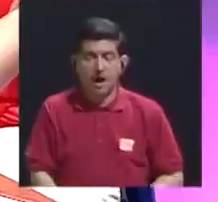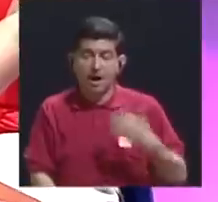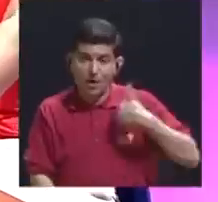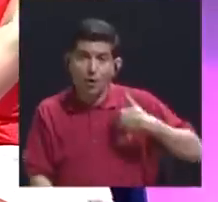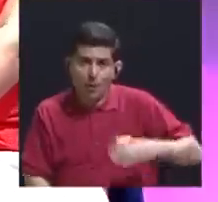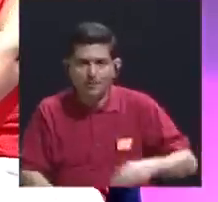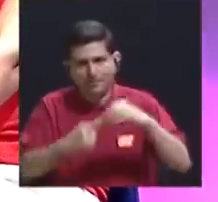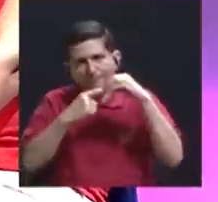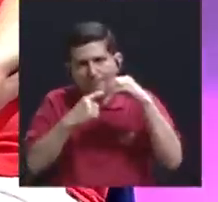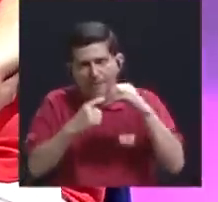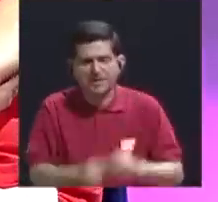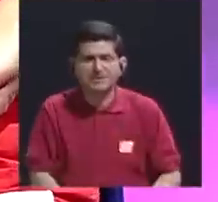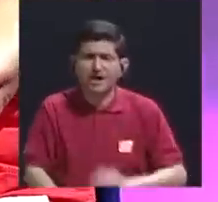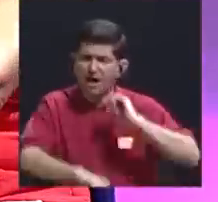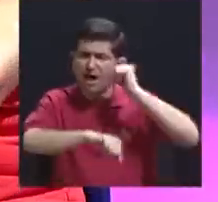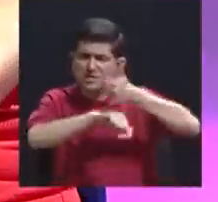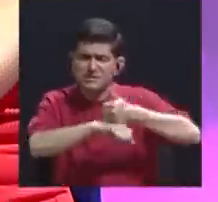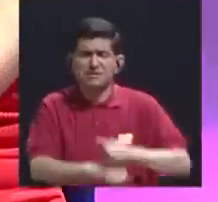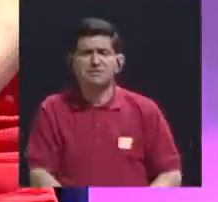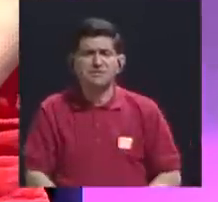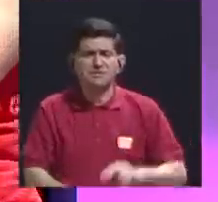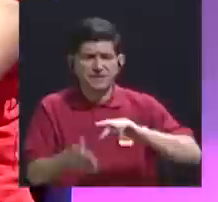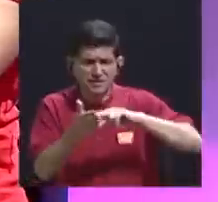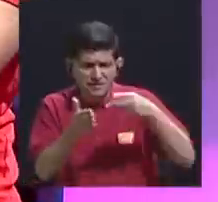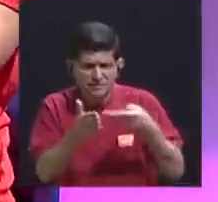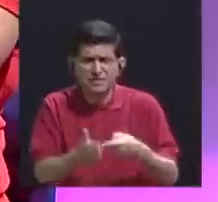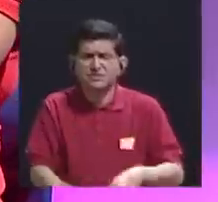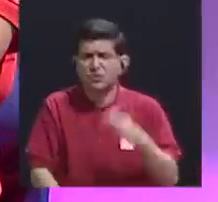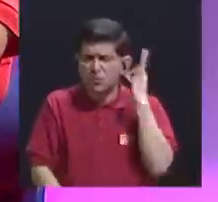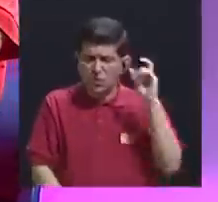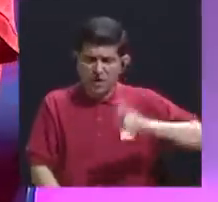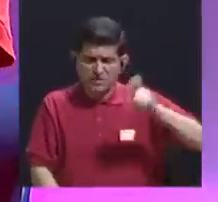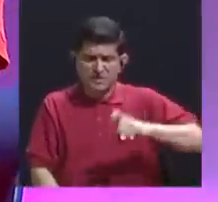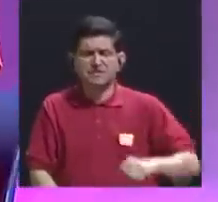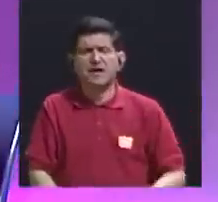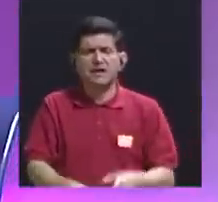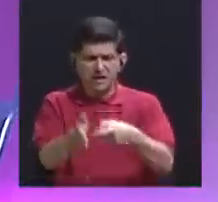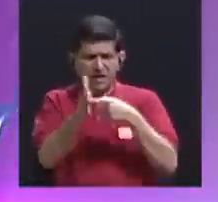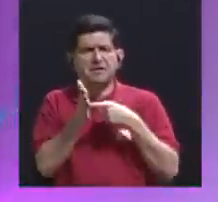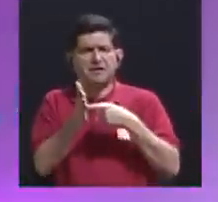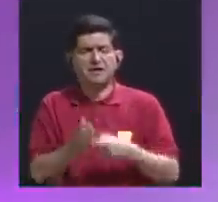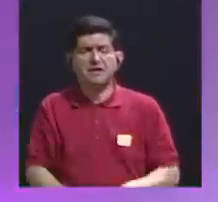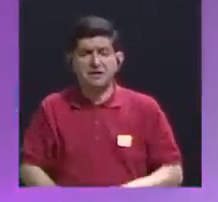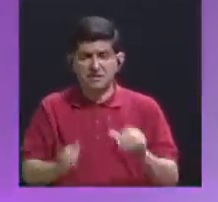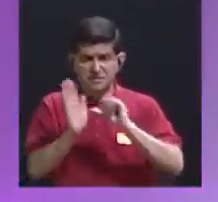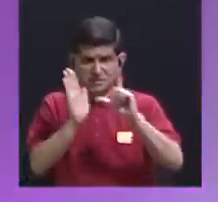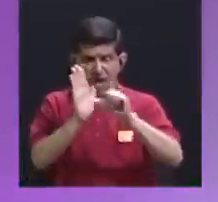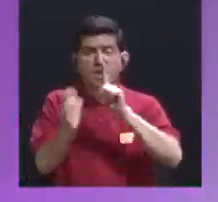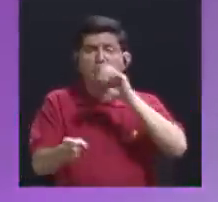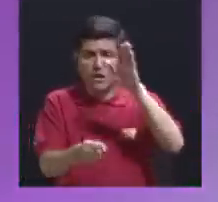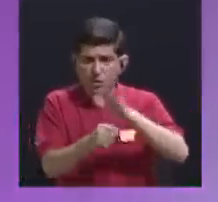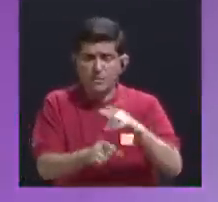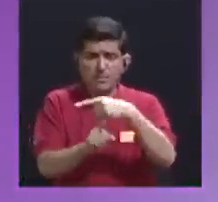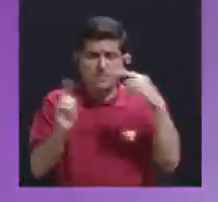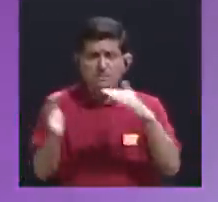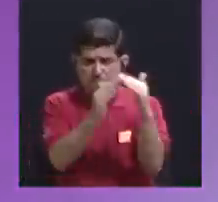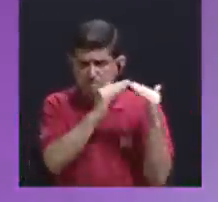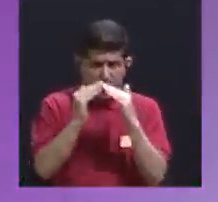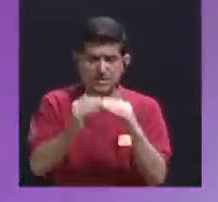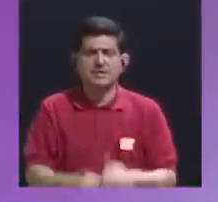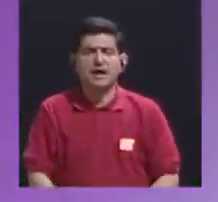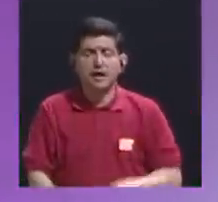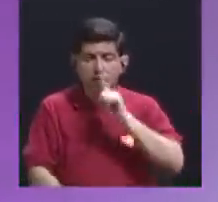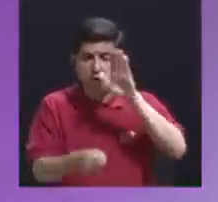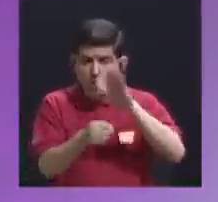hombres vayan a definir por las mujeres por lo que las mujeres requerimos y necesitamos si este congreso está comprometido con la mitad de la población y